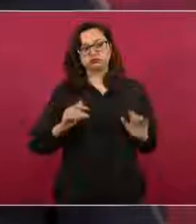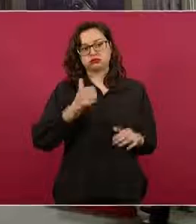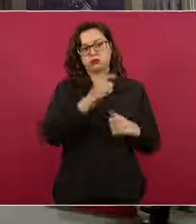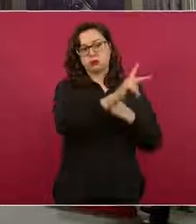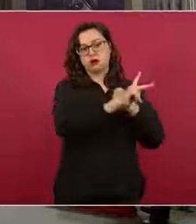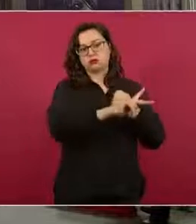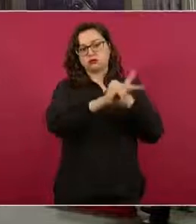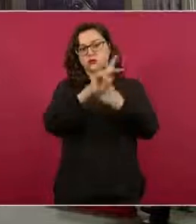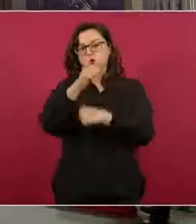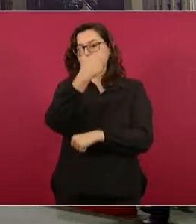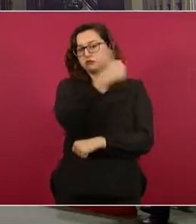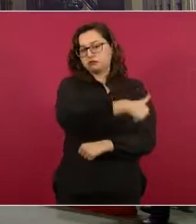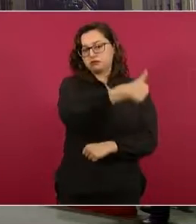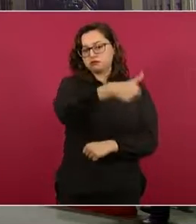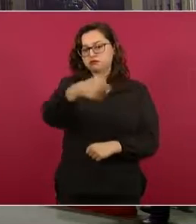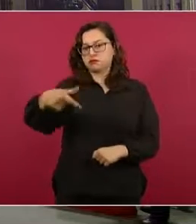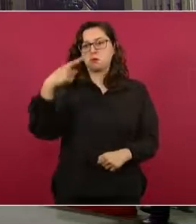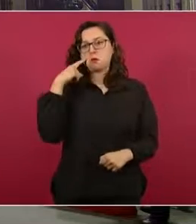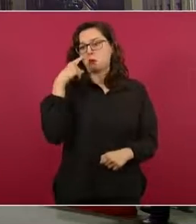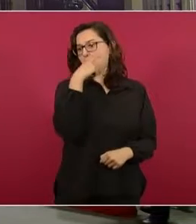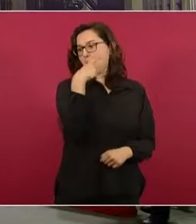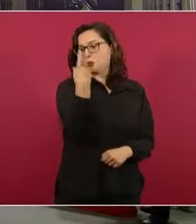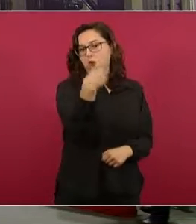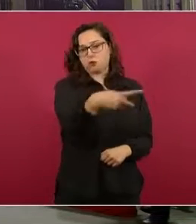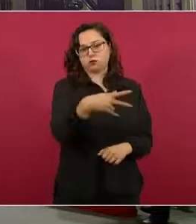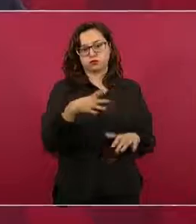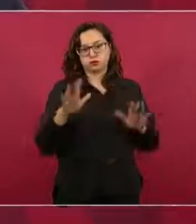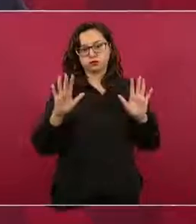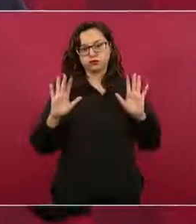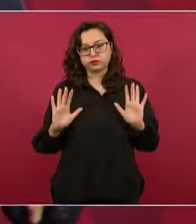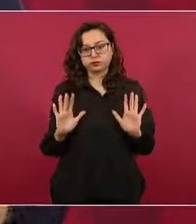Entonces, ese es así un resumen